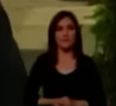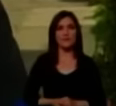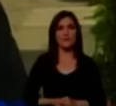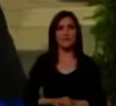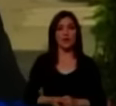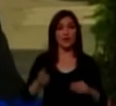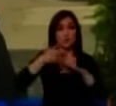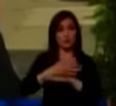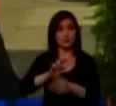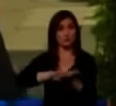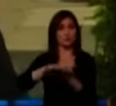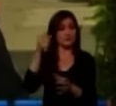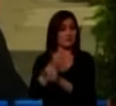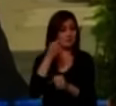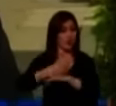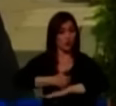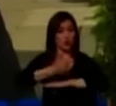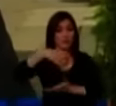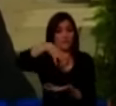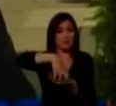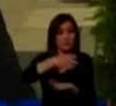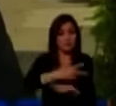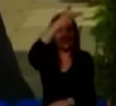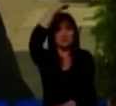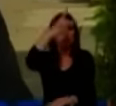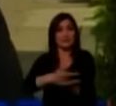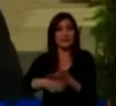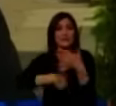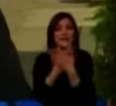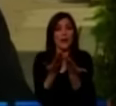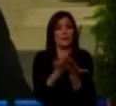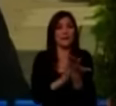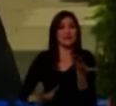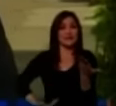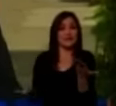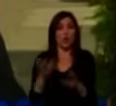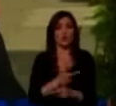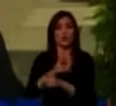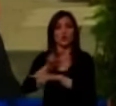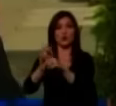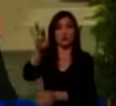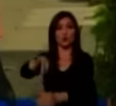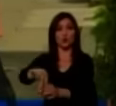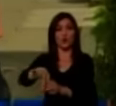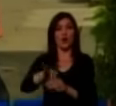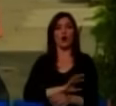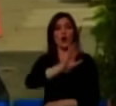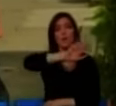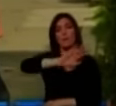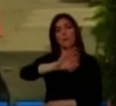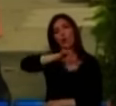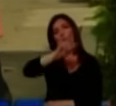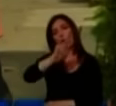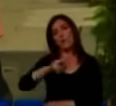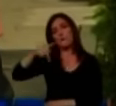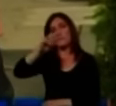Luego de una reunión de trabajo con autoridades de la provincia de Pichincha, el presidente del Consejo Nacional Electoral, Juan Pablo Pozo, informó a la prensa que se ha confirmado la presencia